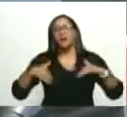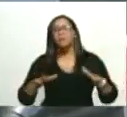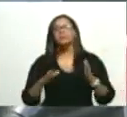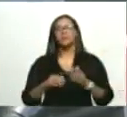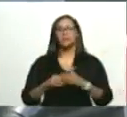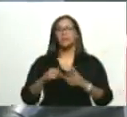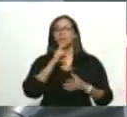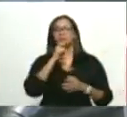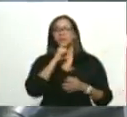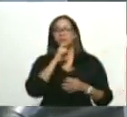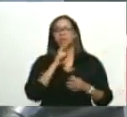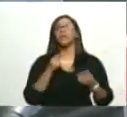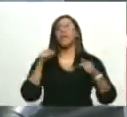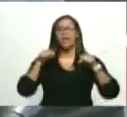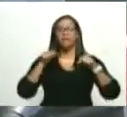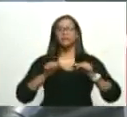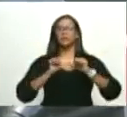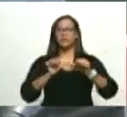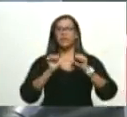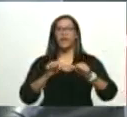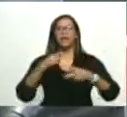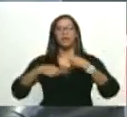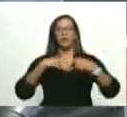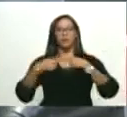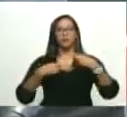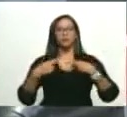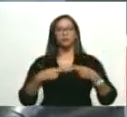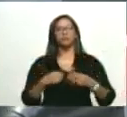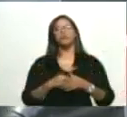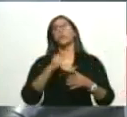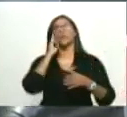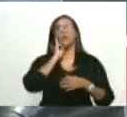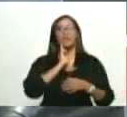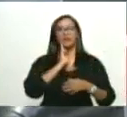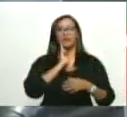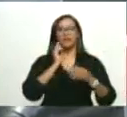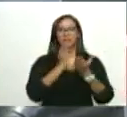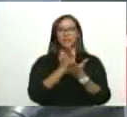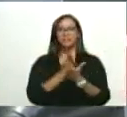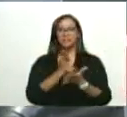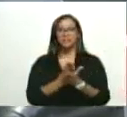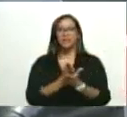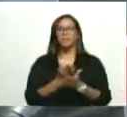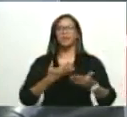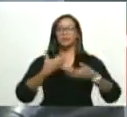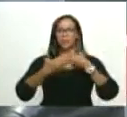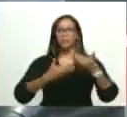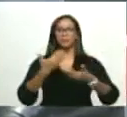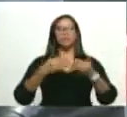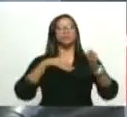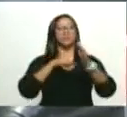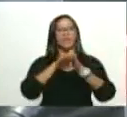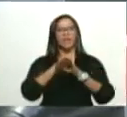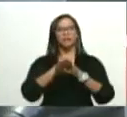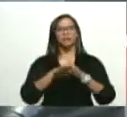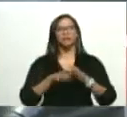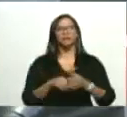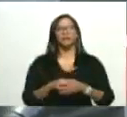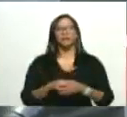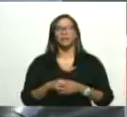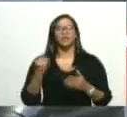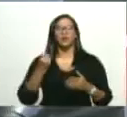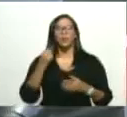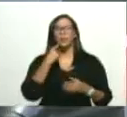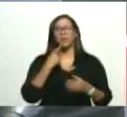desafíos. Eso es lo que ha mantenido a la revolución intacta, eso es lo que ha mantenido a este proceso adelante. Y como